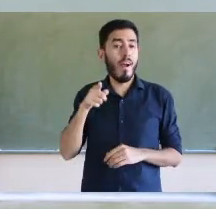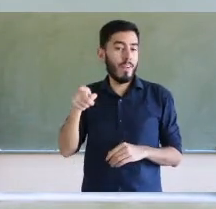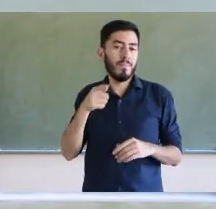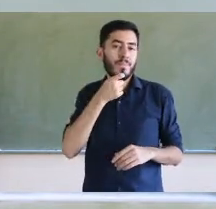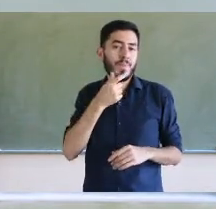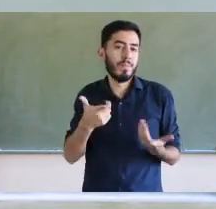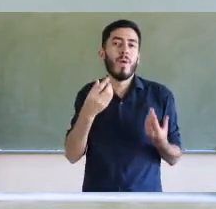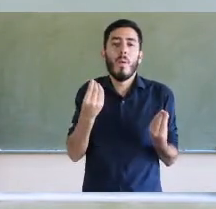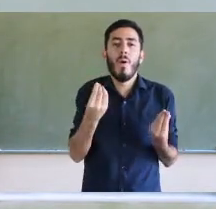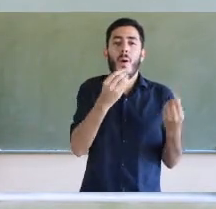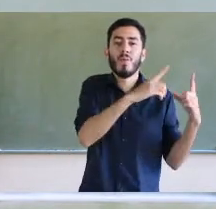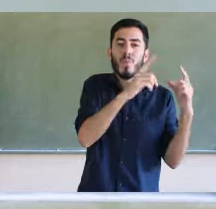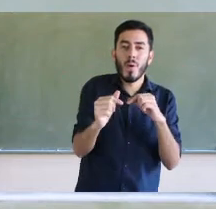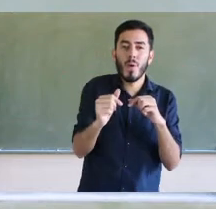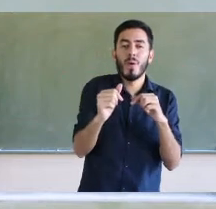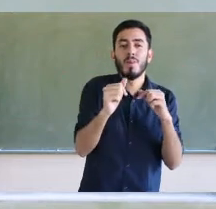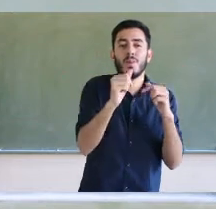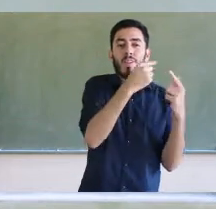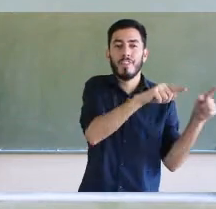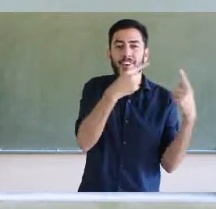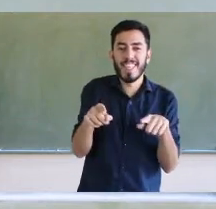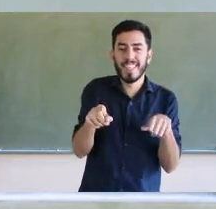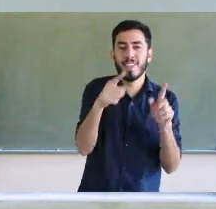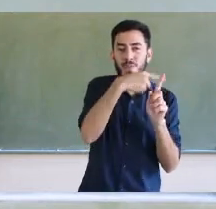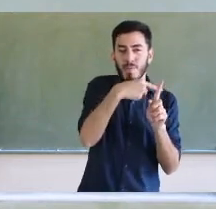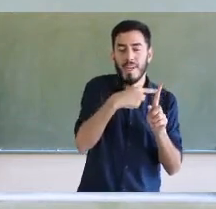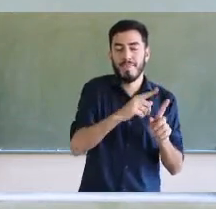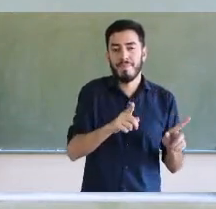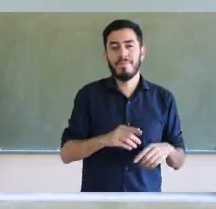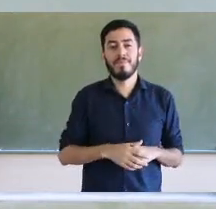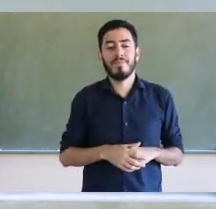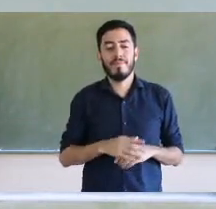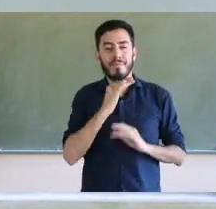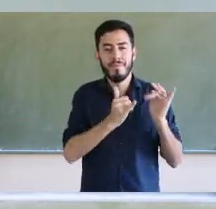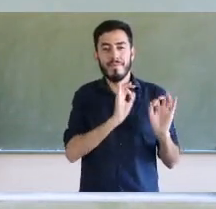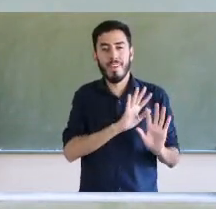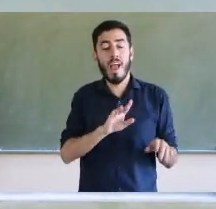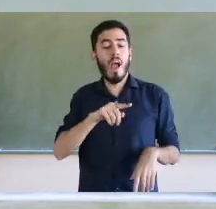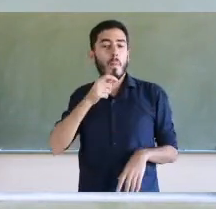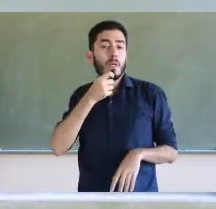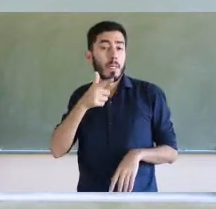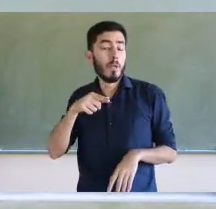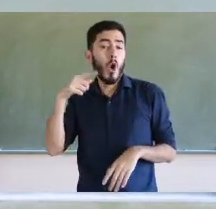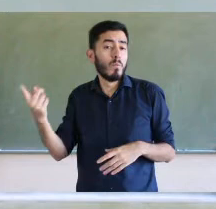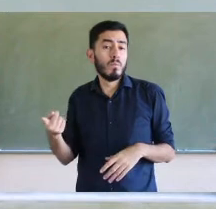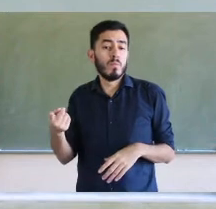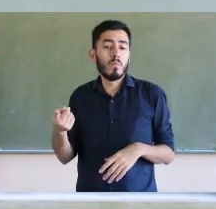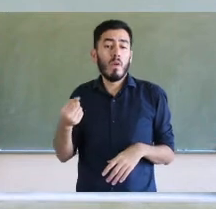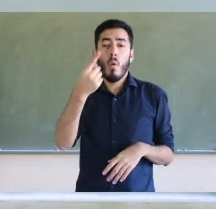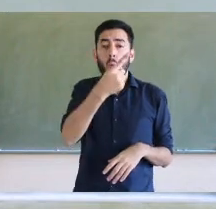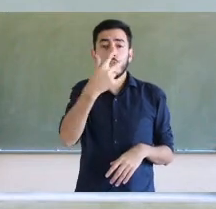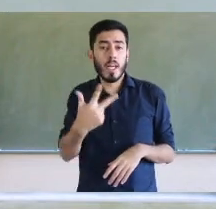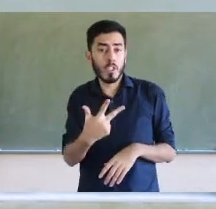un ejemplo entonces de suma donde los denominadores son distintos. ¿Qué sucede si yo tengo, por ejemplo, un